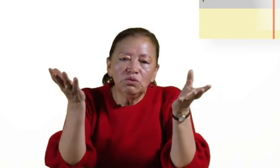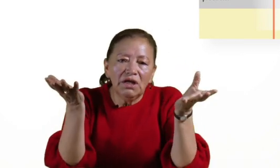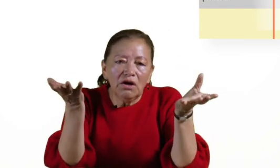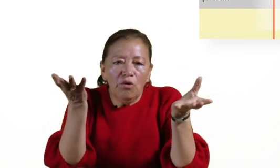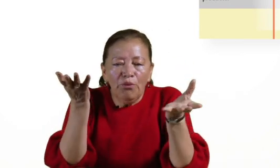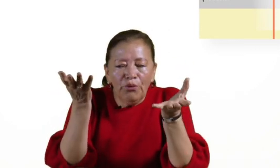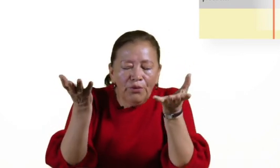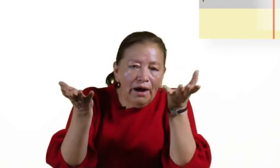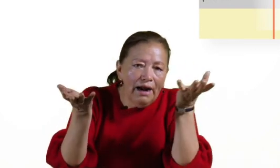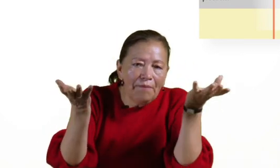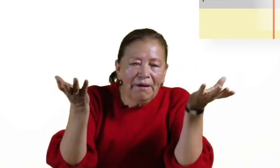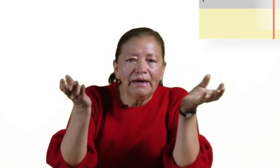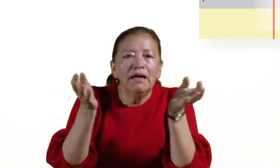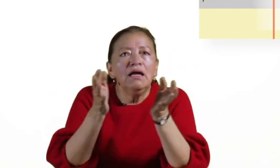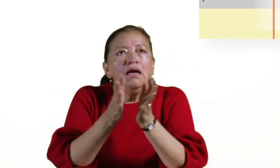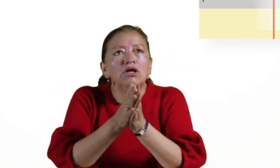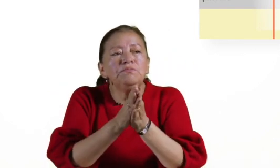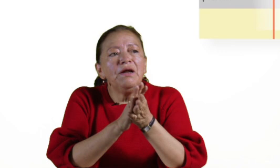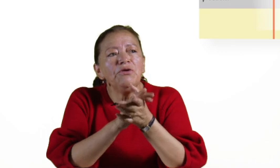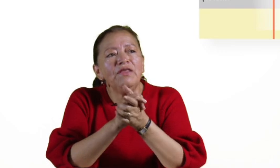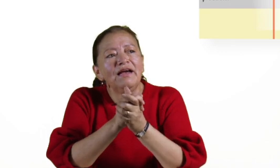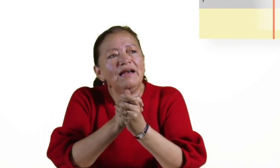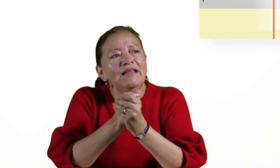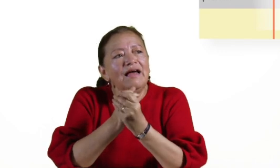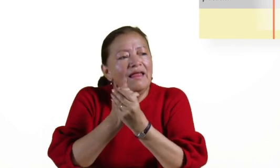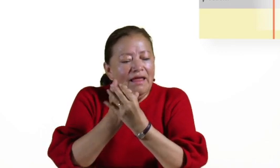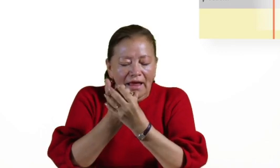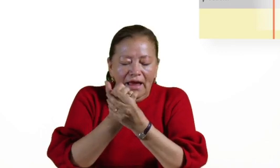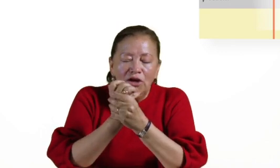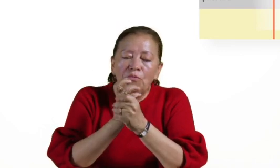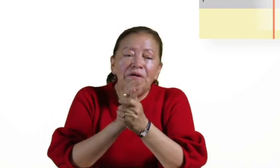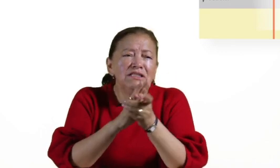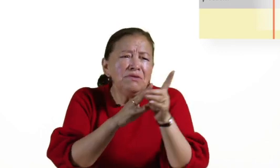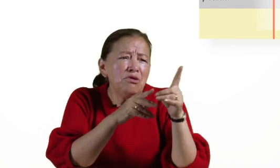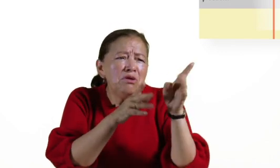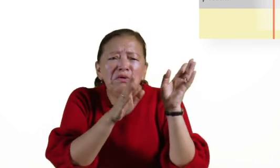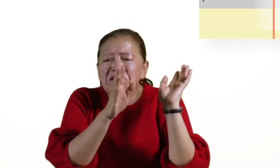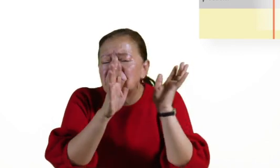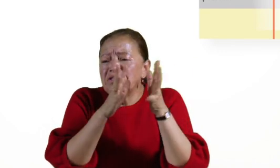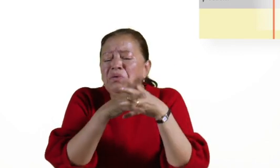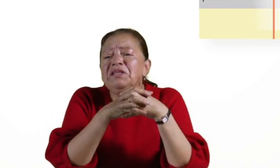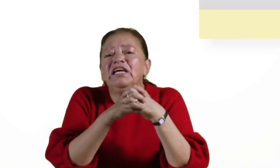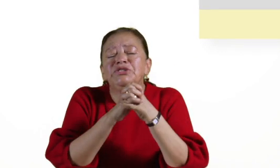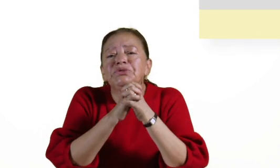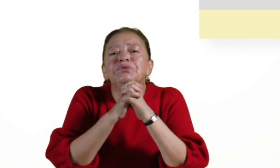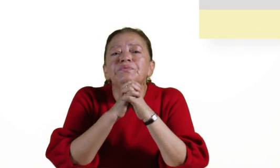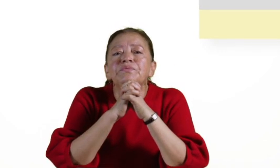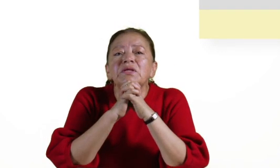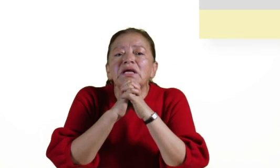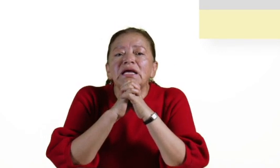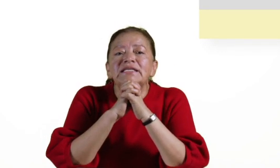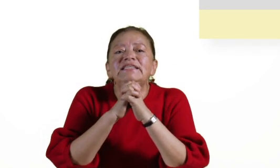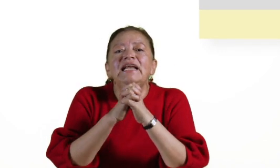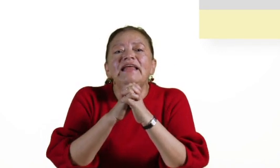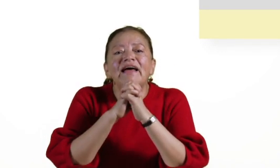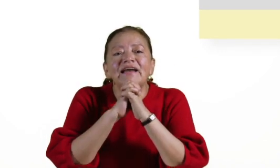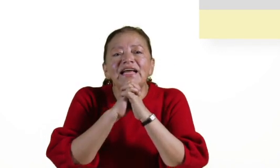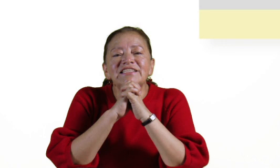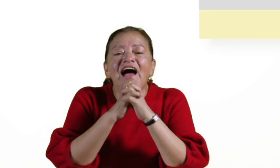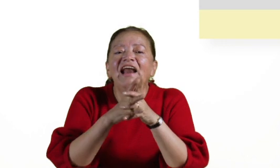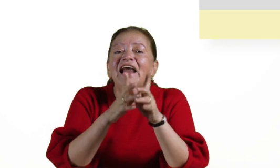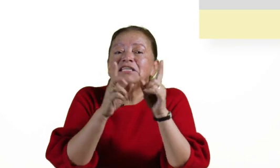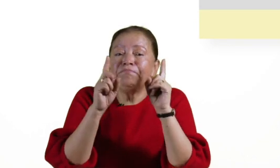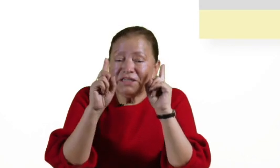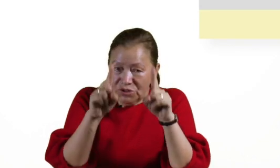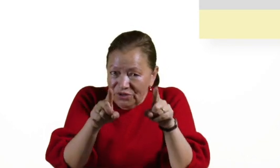todo surge como a la par, los premios de calidad en un principio en 1951 se le dan